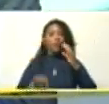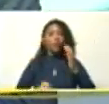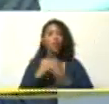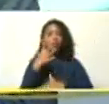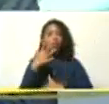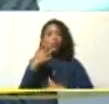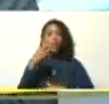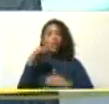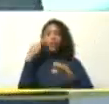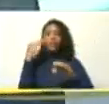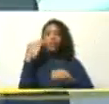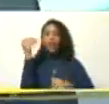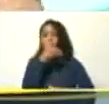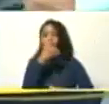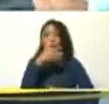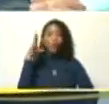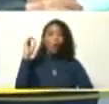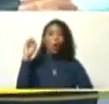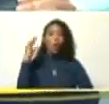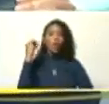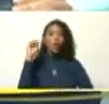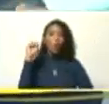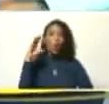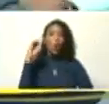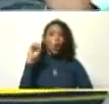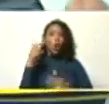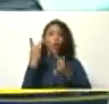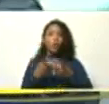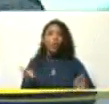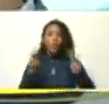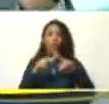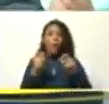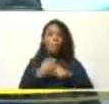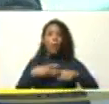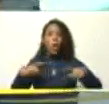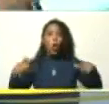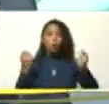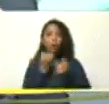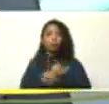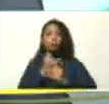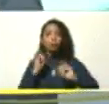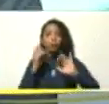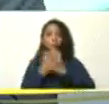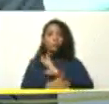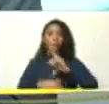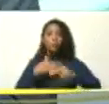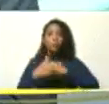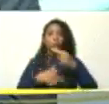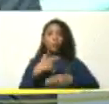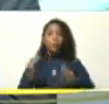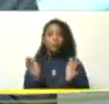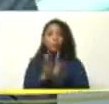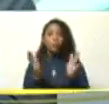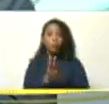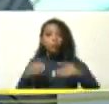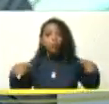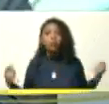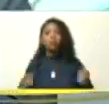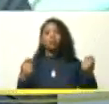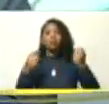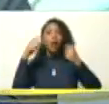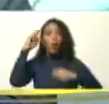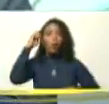del Correo del Orinoco. Y es un compromiso con los valores emancipadores, independentistas, revolucionarios que animaron a Bolívar en